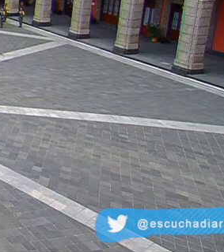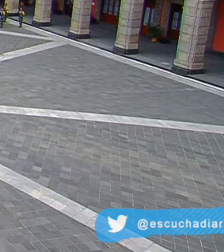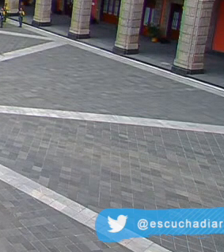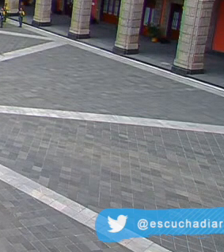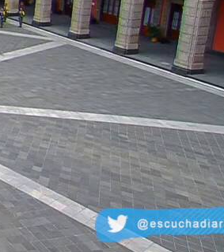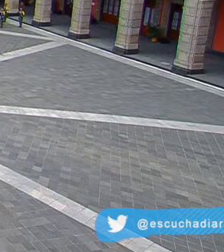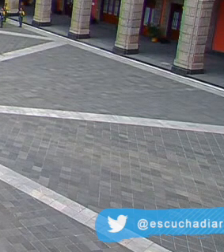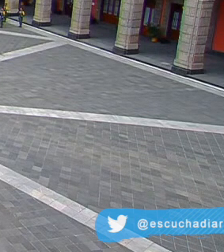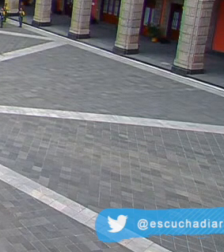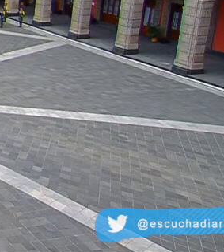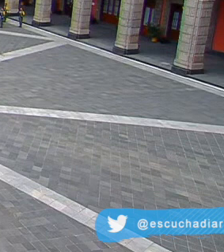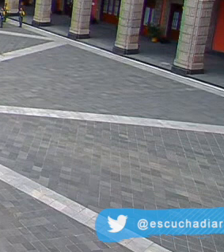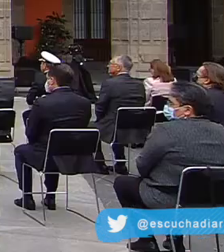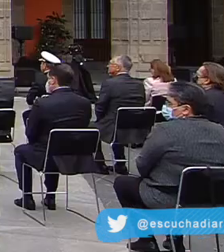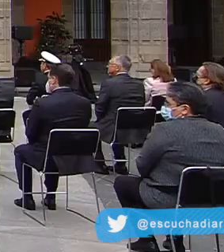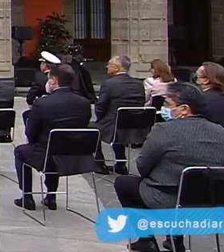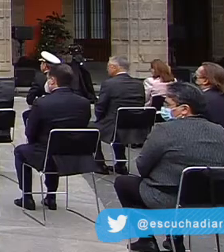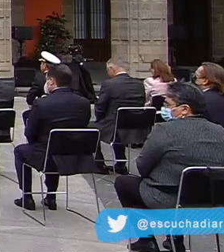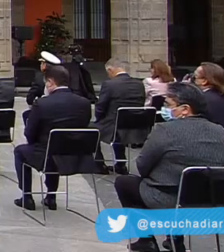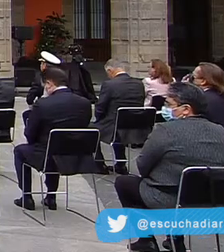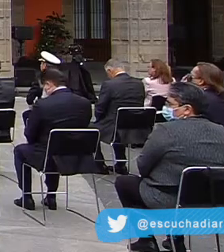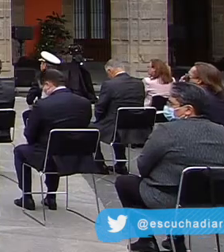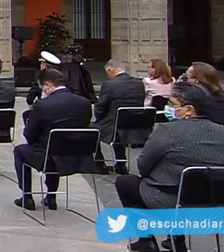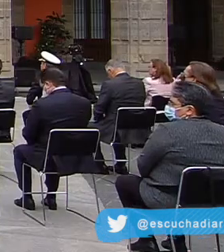Amigas, amigos todos,